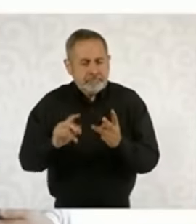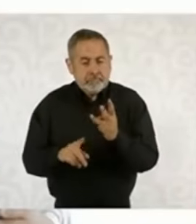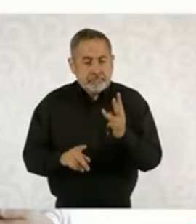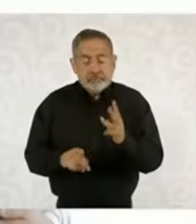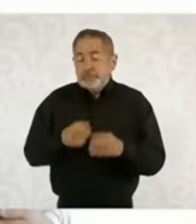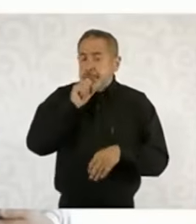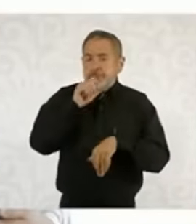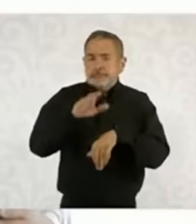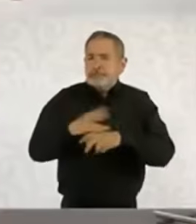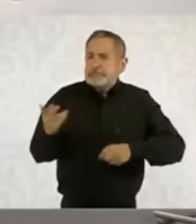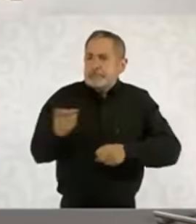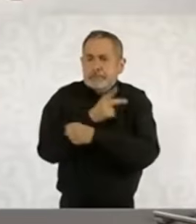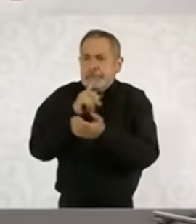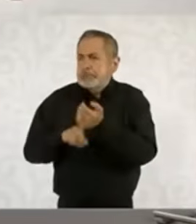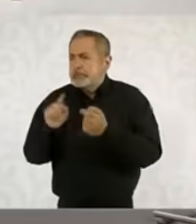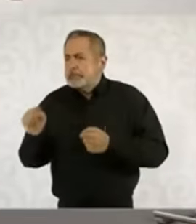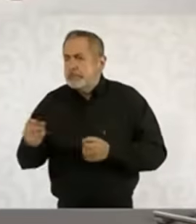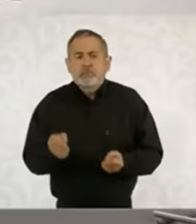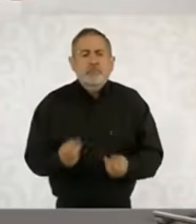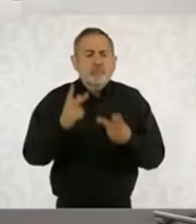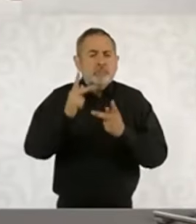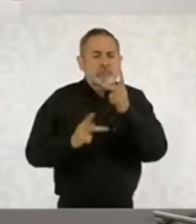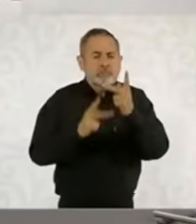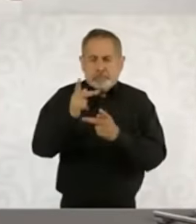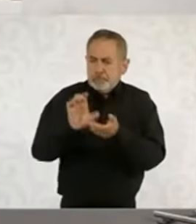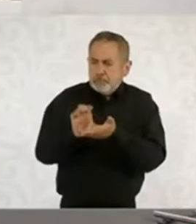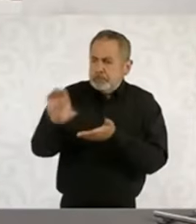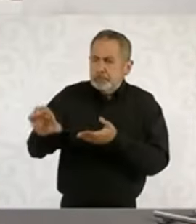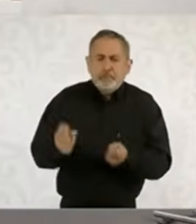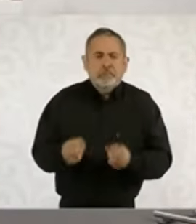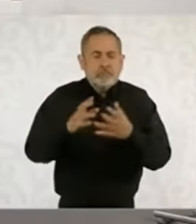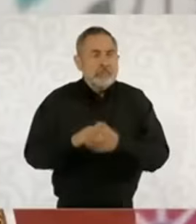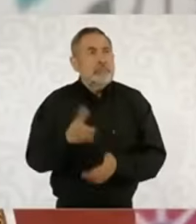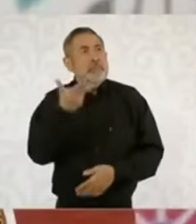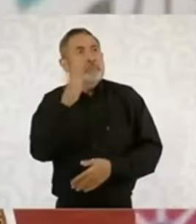el avance en la colocación de créditos. A la fecha hemos colocado